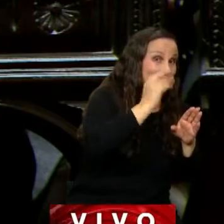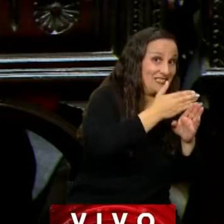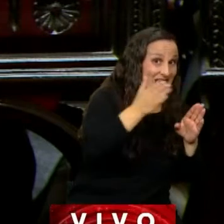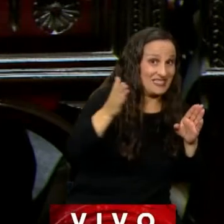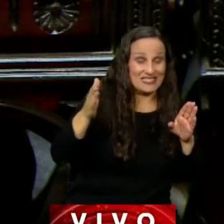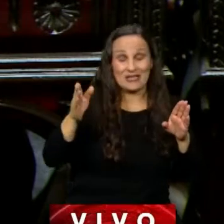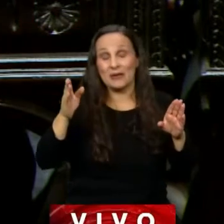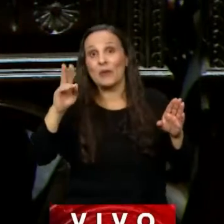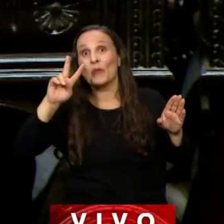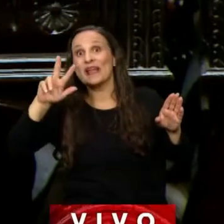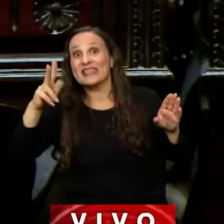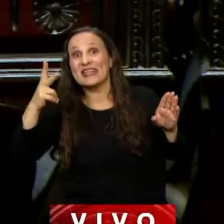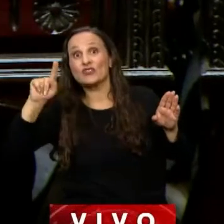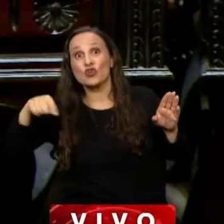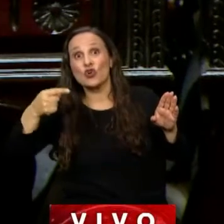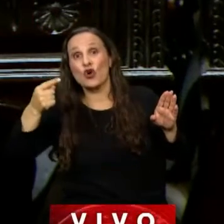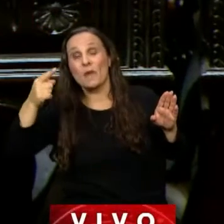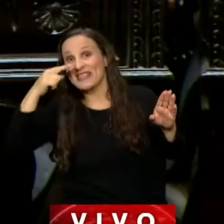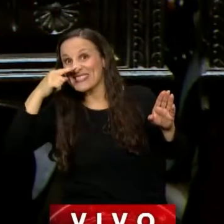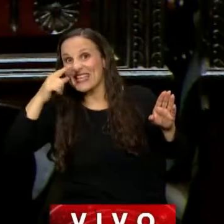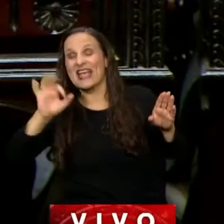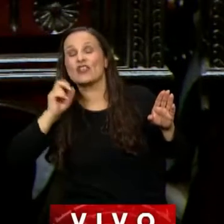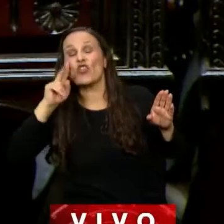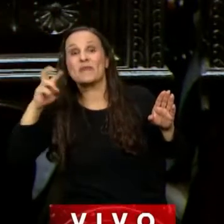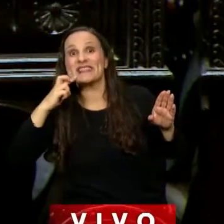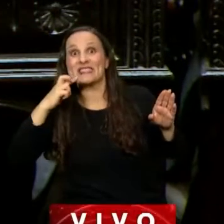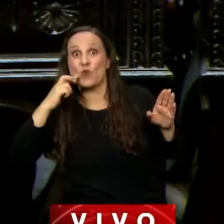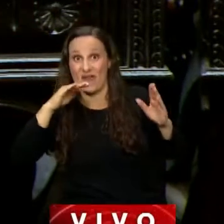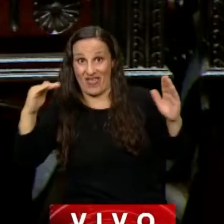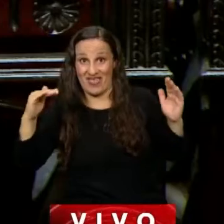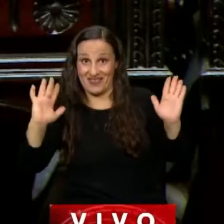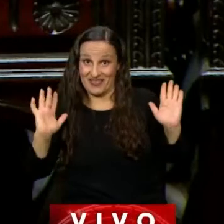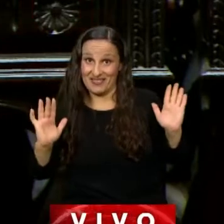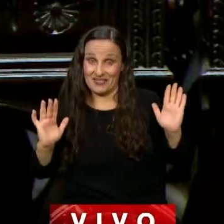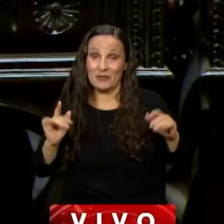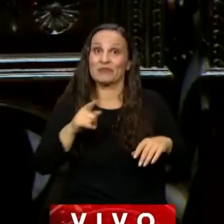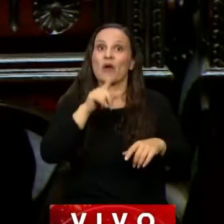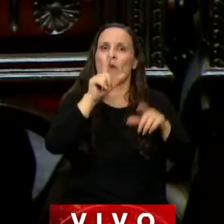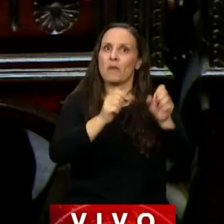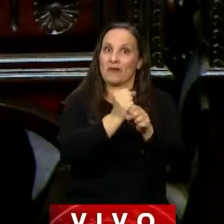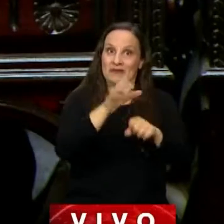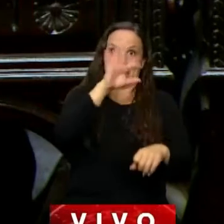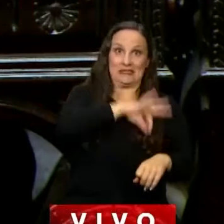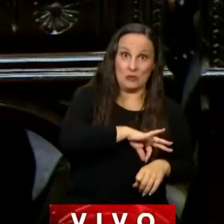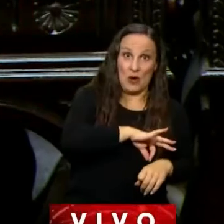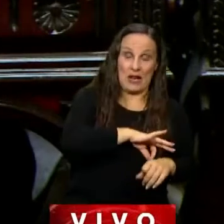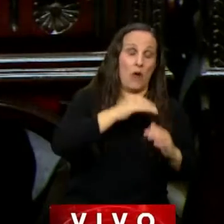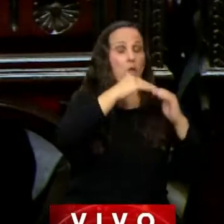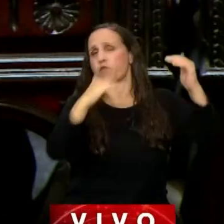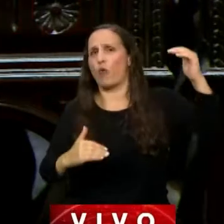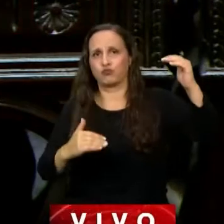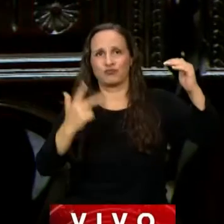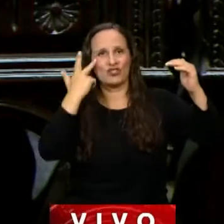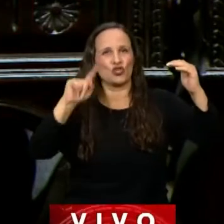al 23,7 en el 2019. Los salarios reales de los trabajadores formales cayeron